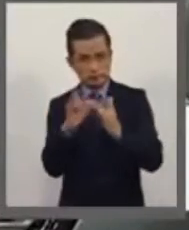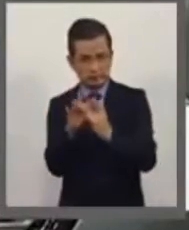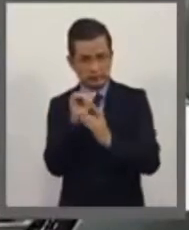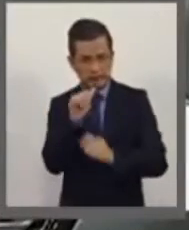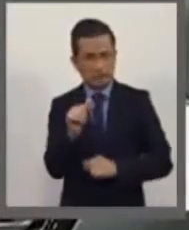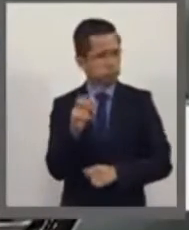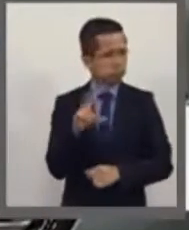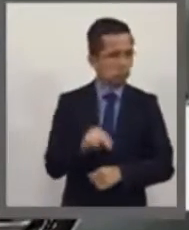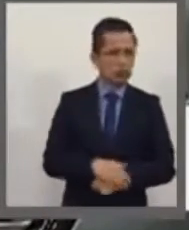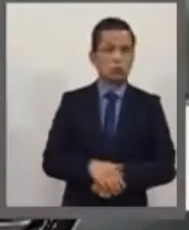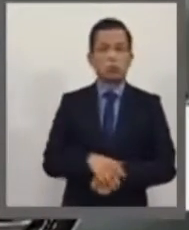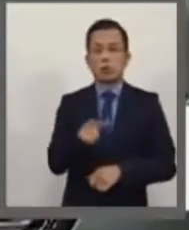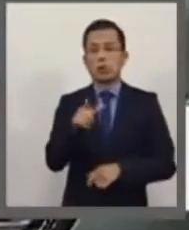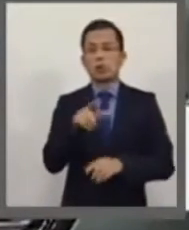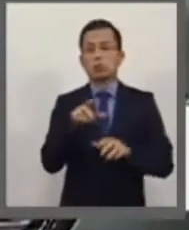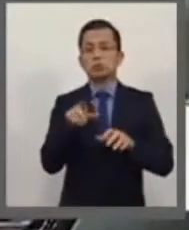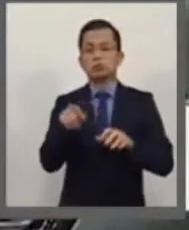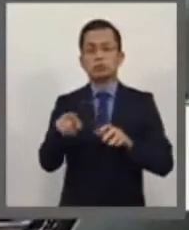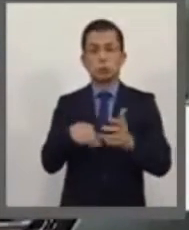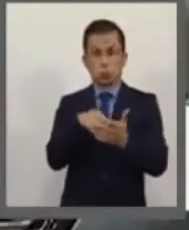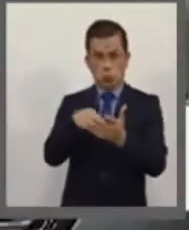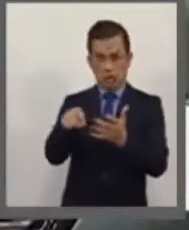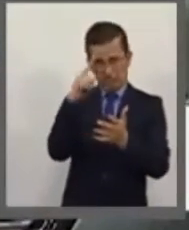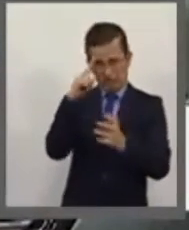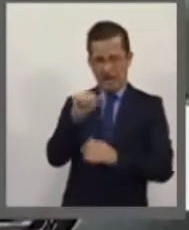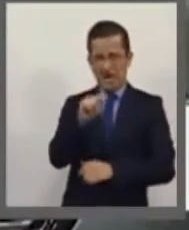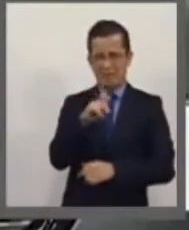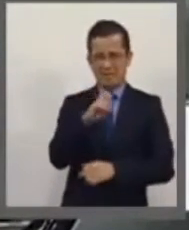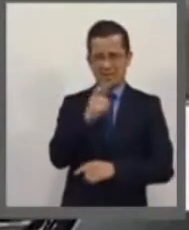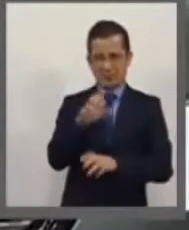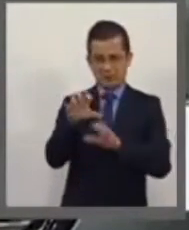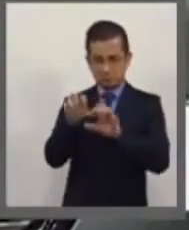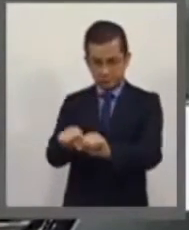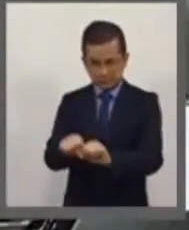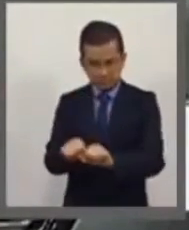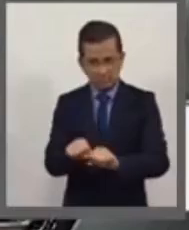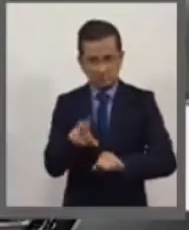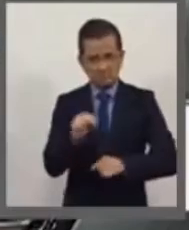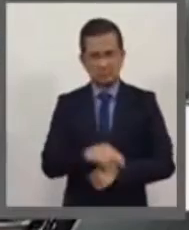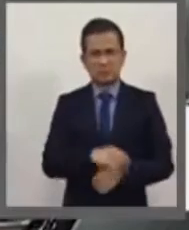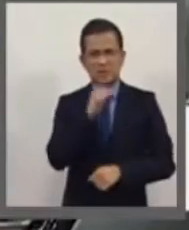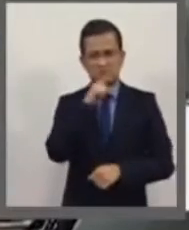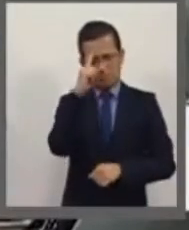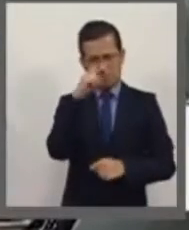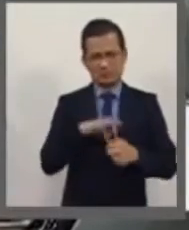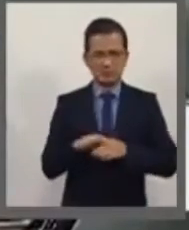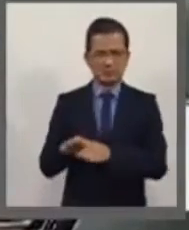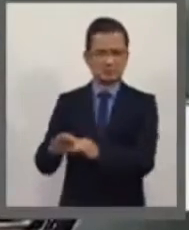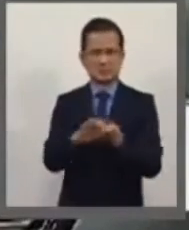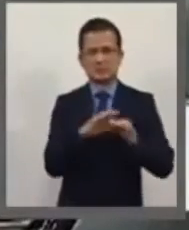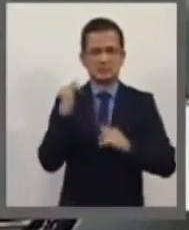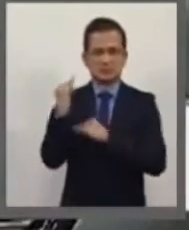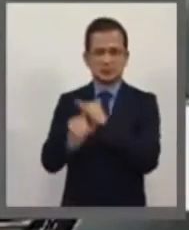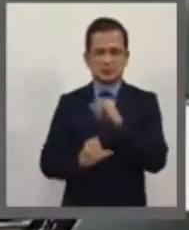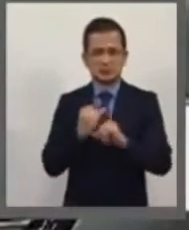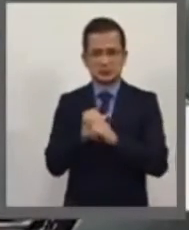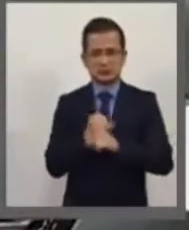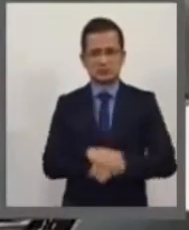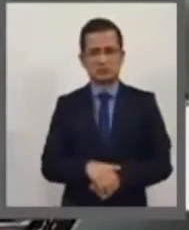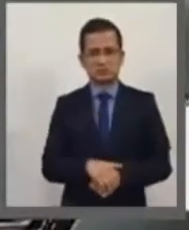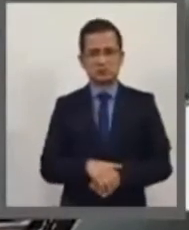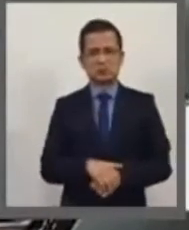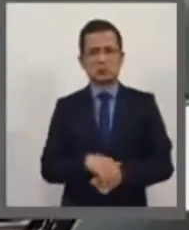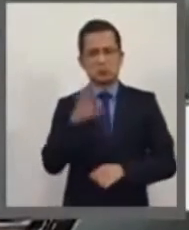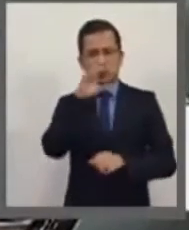detenidos en el albergue, en la hospitalidad, al Estado receptor y a la solidaridad internacional, a la